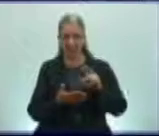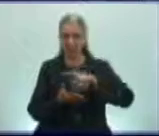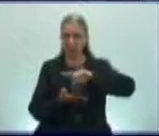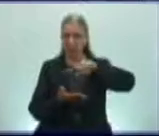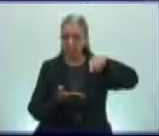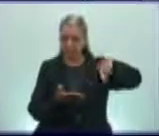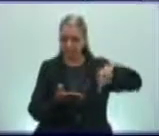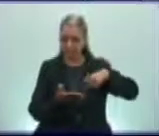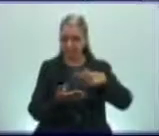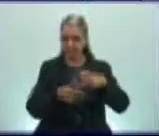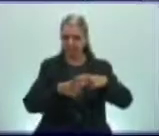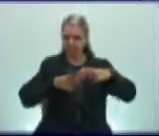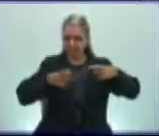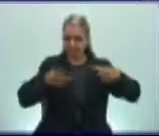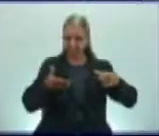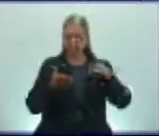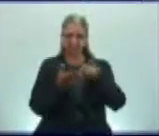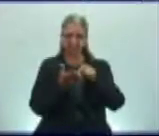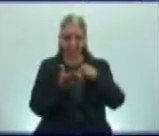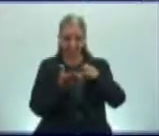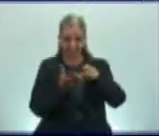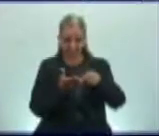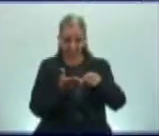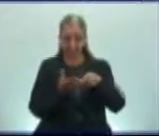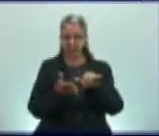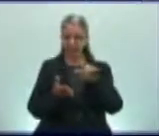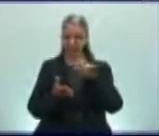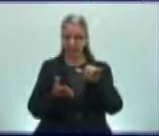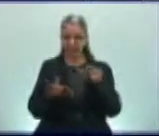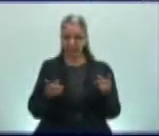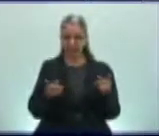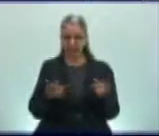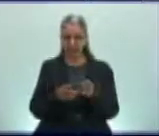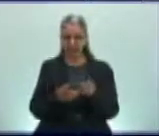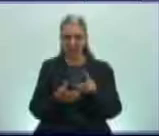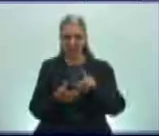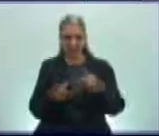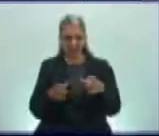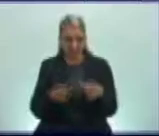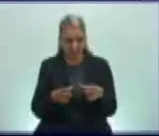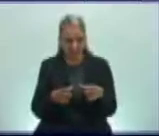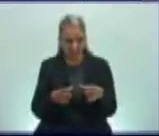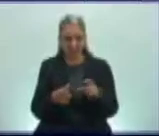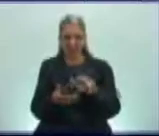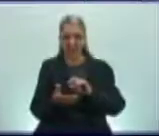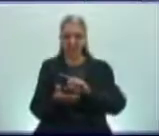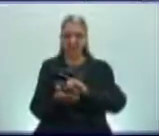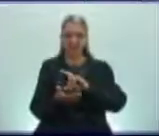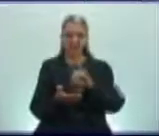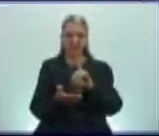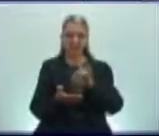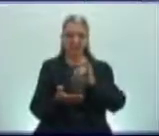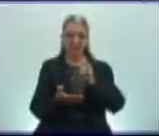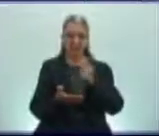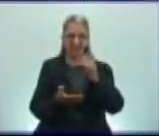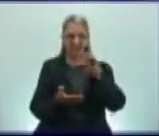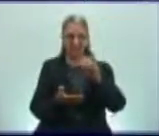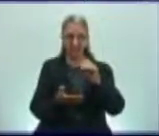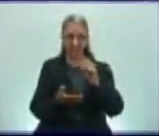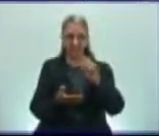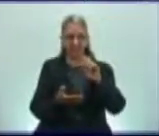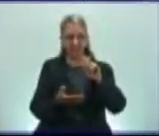superior y el diámetro del borde inferior. ¿Pero qué conocen ustedes? Conocen la longitud del